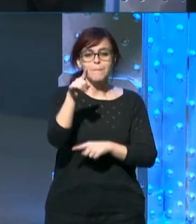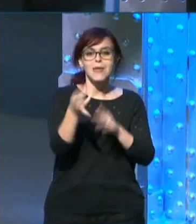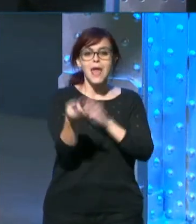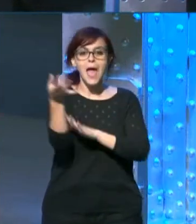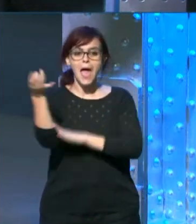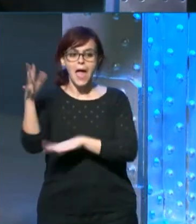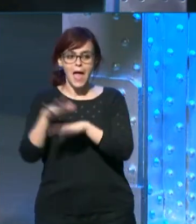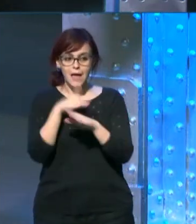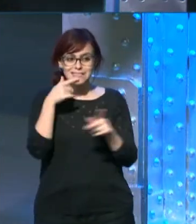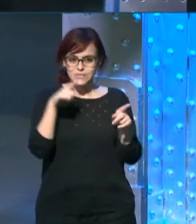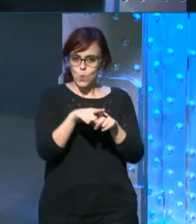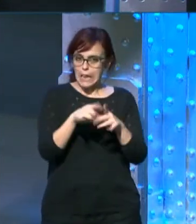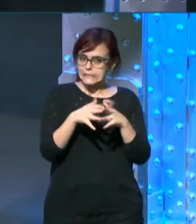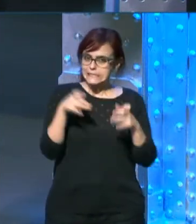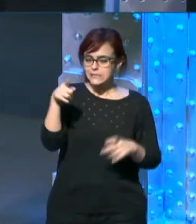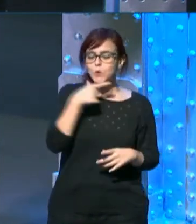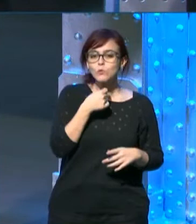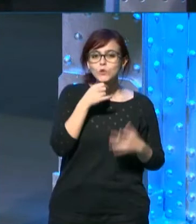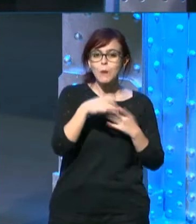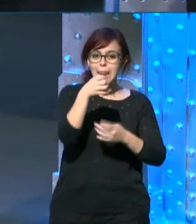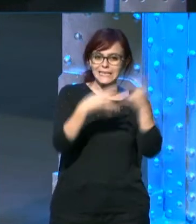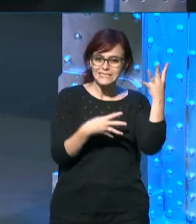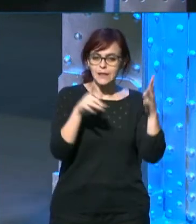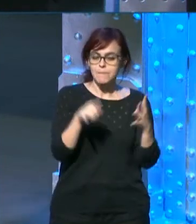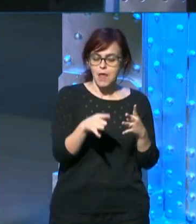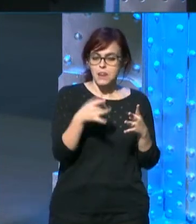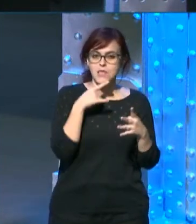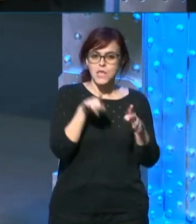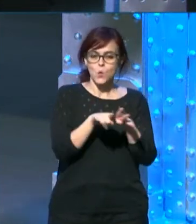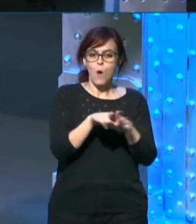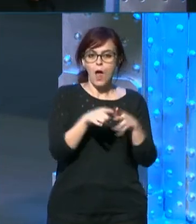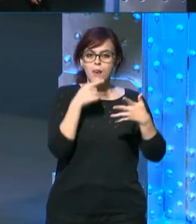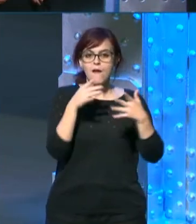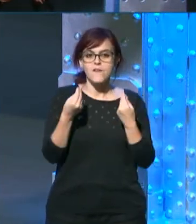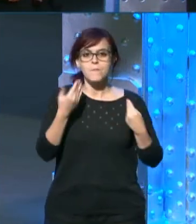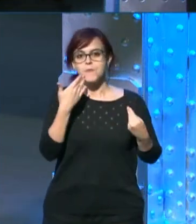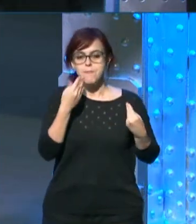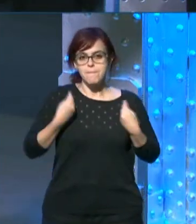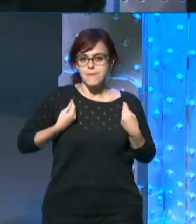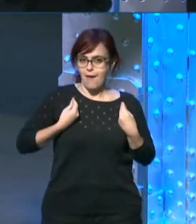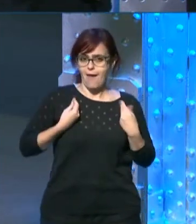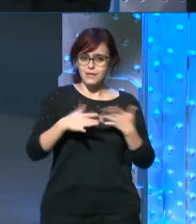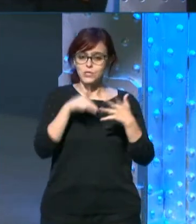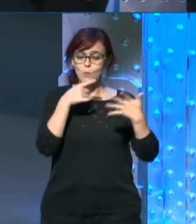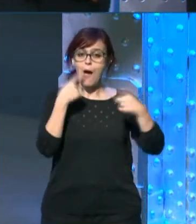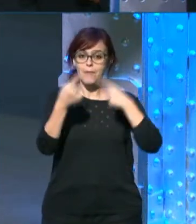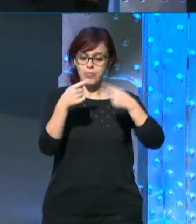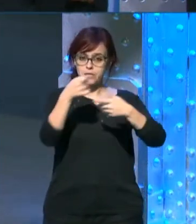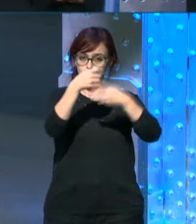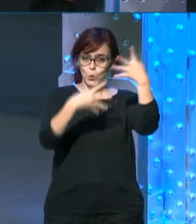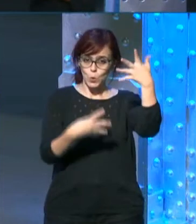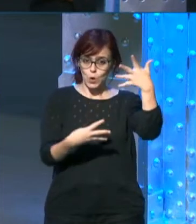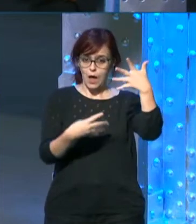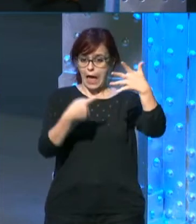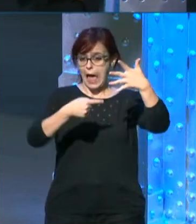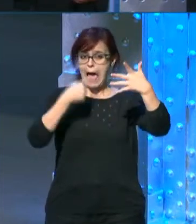este es de mis favoritos. Una lista tiene que ser emergente. ¿Qué significa? Que está viva. Habrá requisitos que en un momento me parecieron